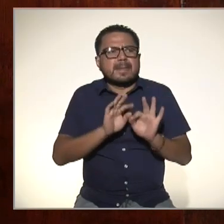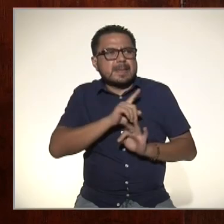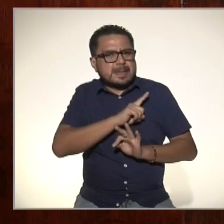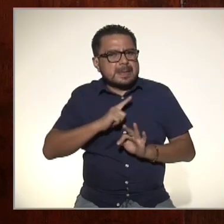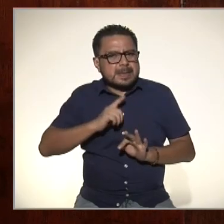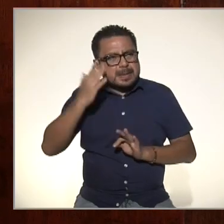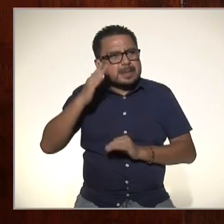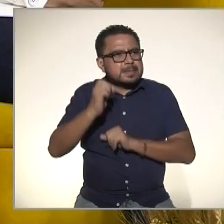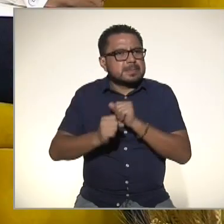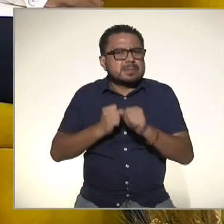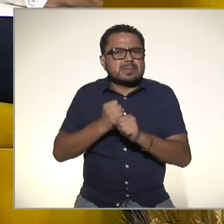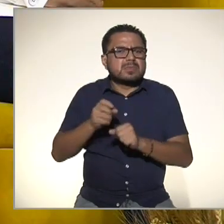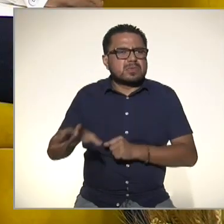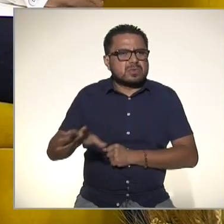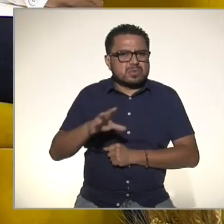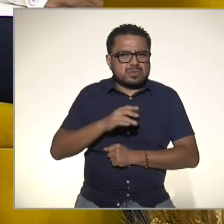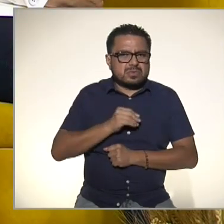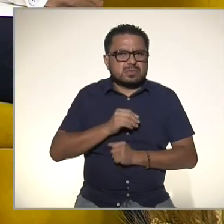esto es propicio.